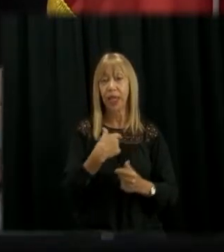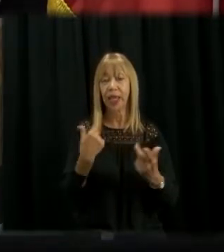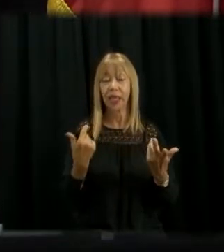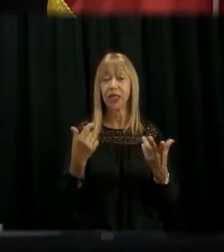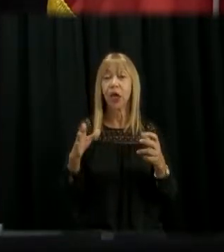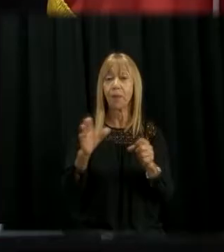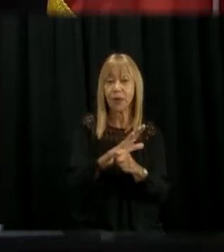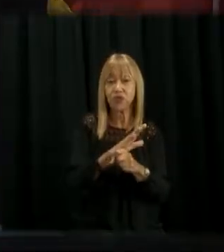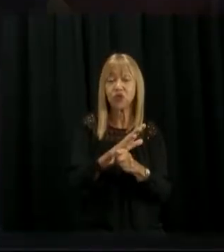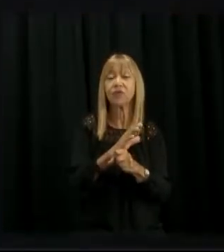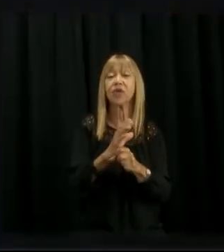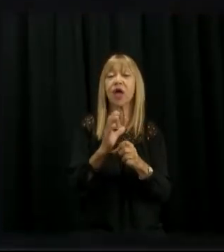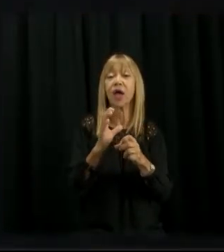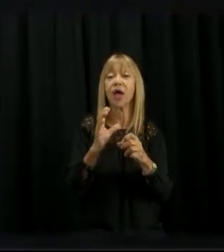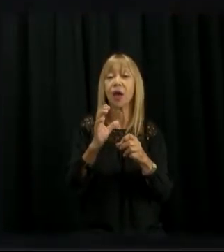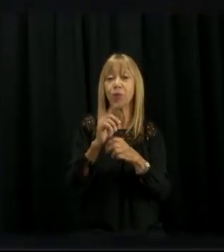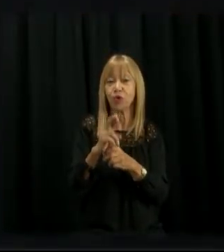Podemos estar de acuerdo todos que